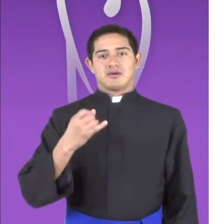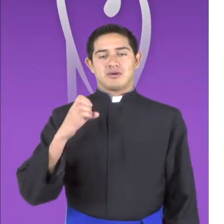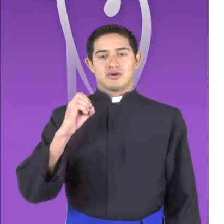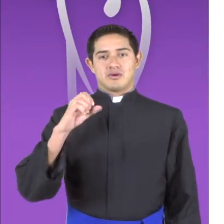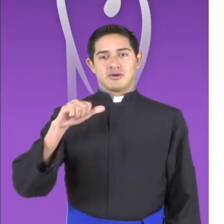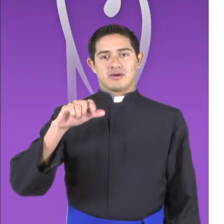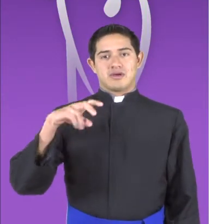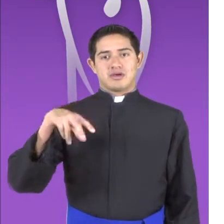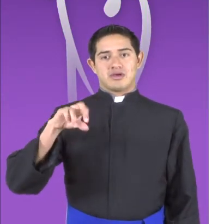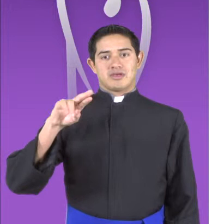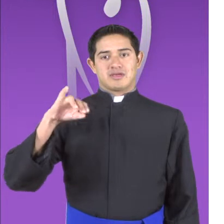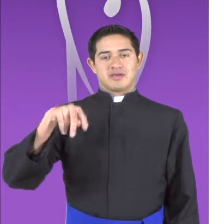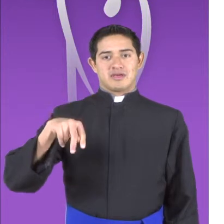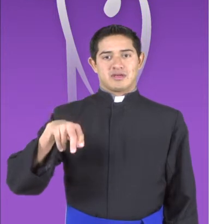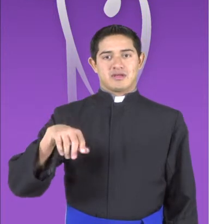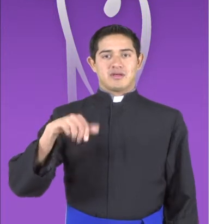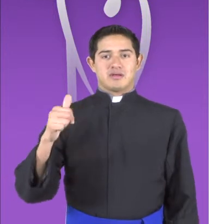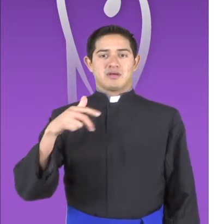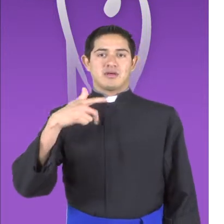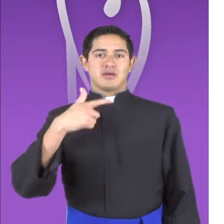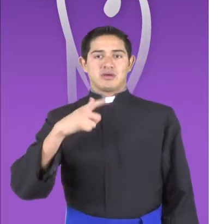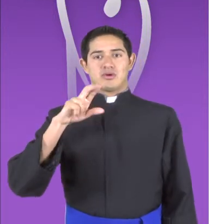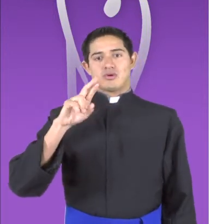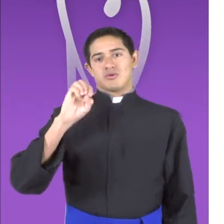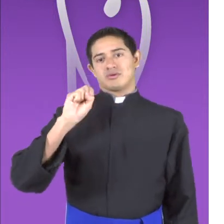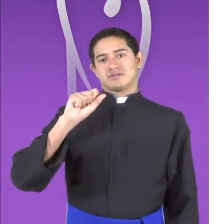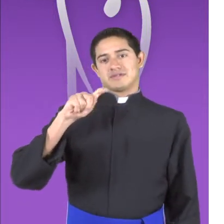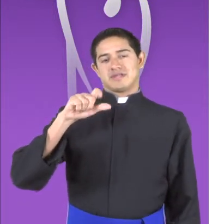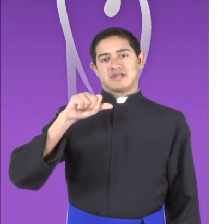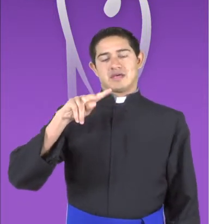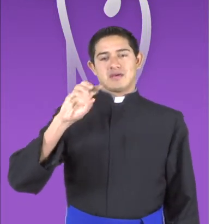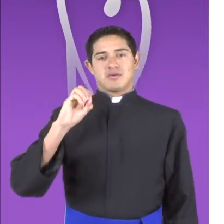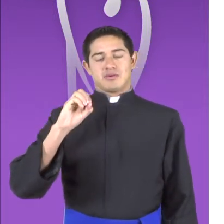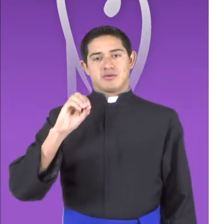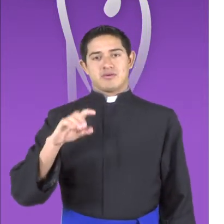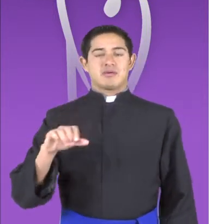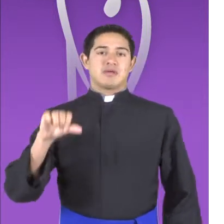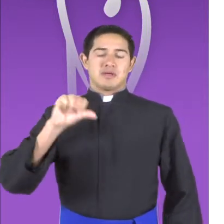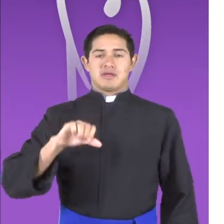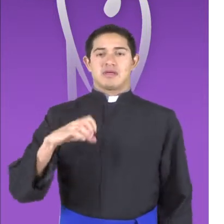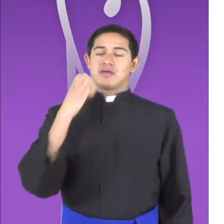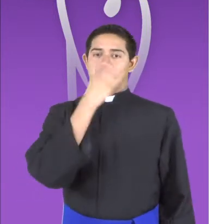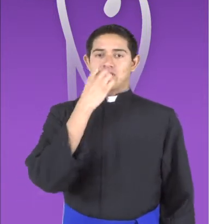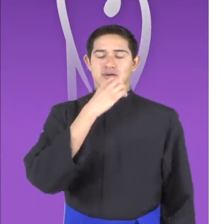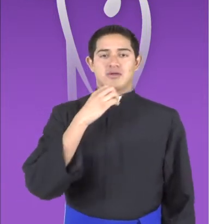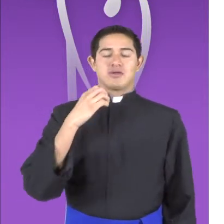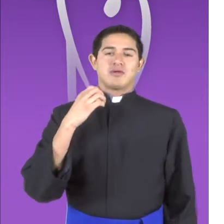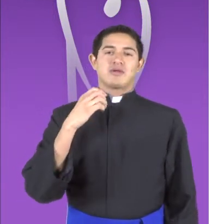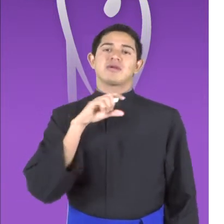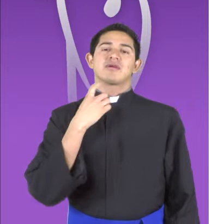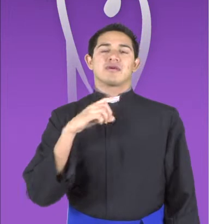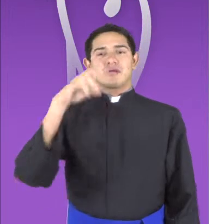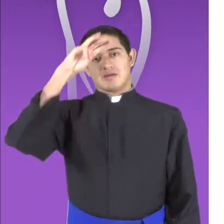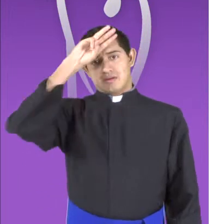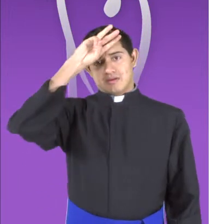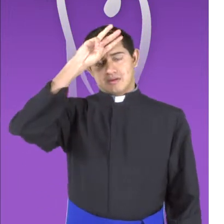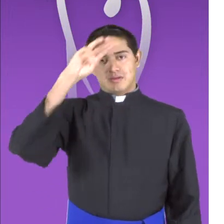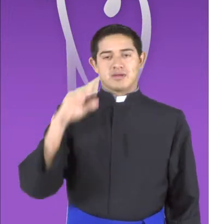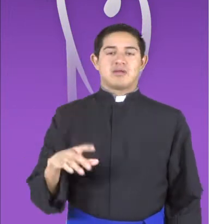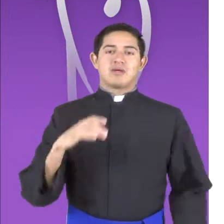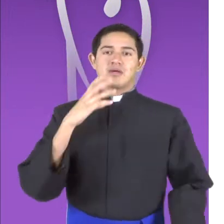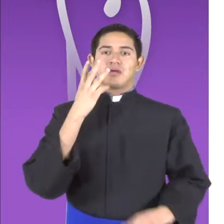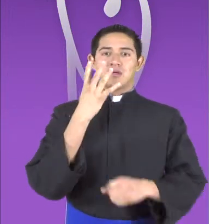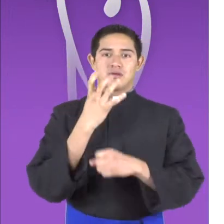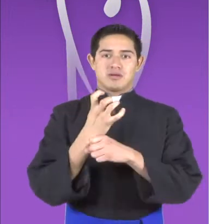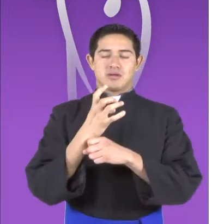Soy Joaquín Gustavo Montoya Rico, de la diócesis de Ciudad Victoria, y estudio en el Seminario Arquidiocesano